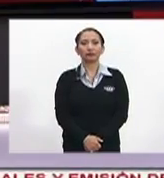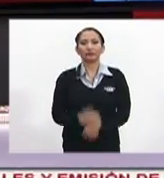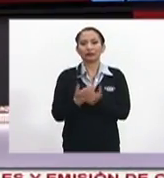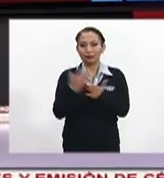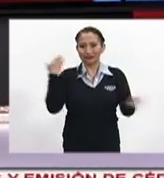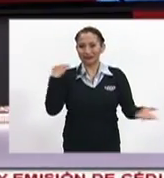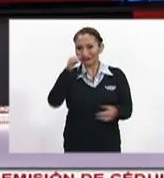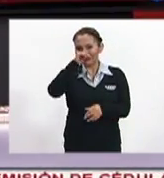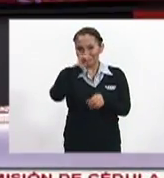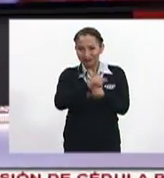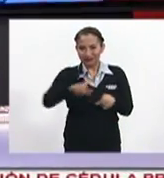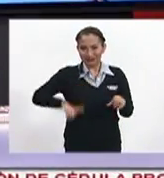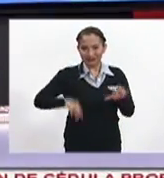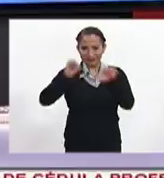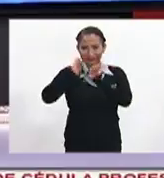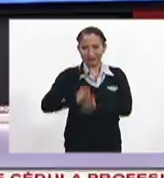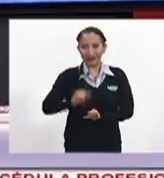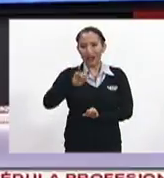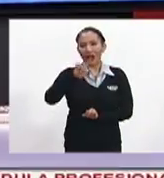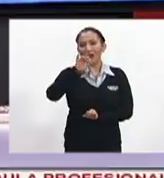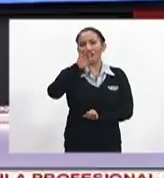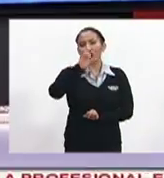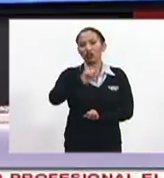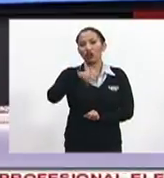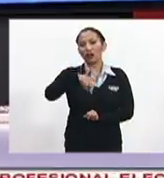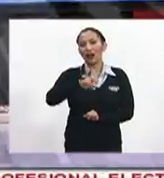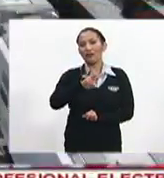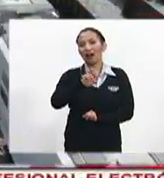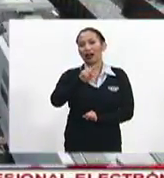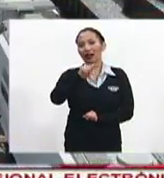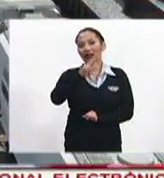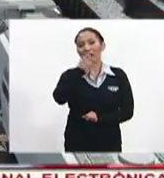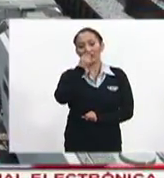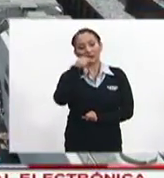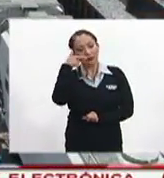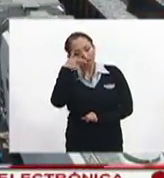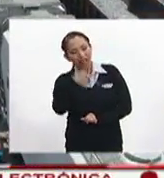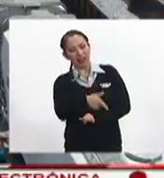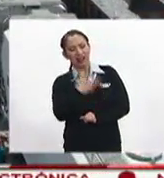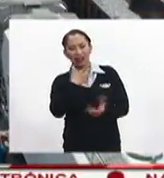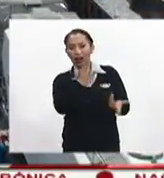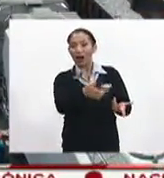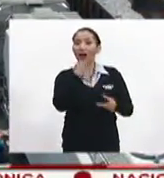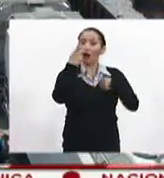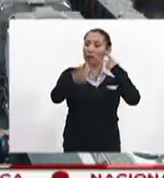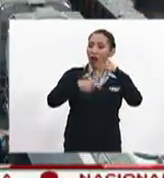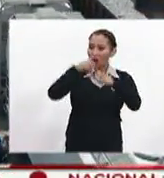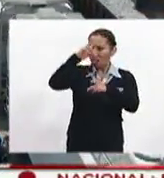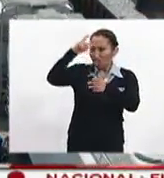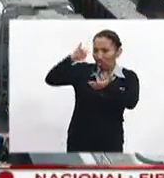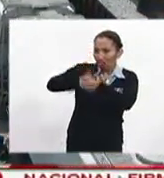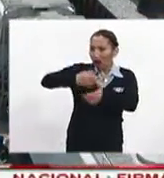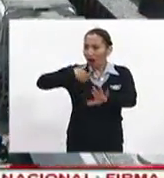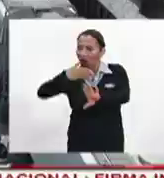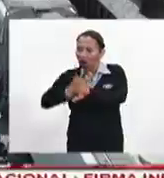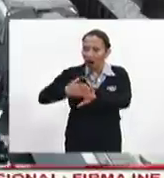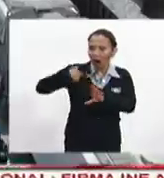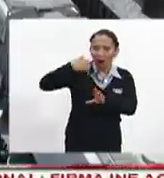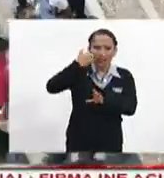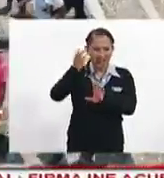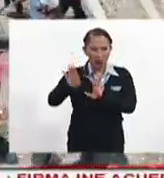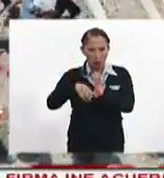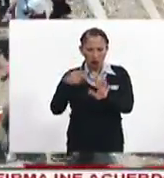Antes también el secretario de Gobernación, Alfonso Navarrete Prida, afirmó que frente a actitudes, frases o amenazas que demuestren